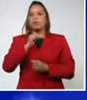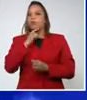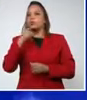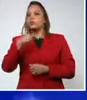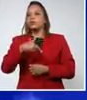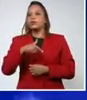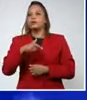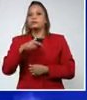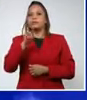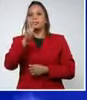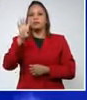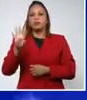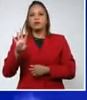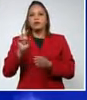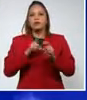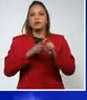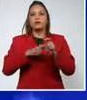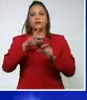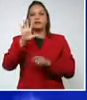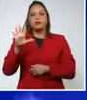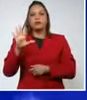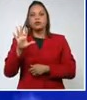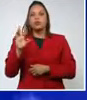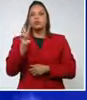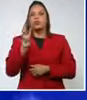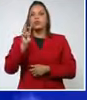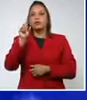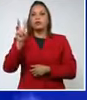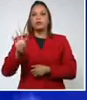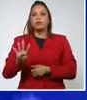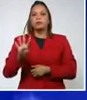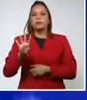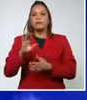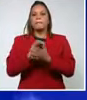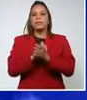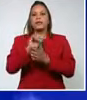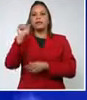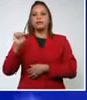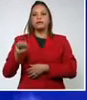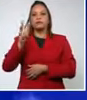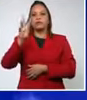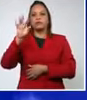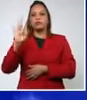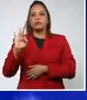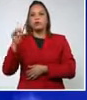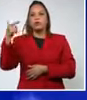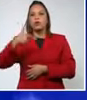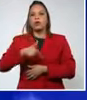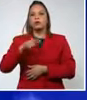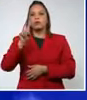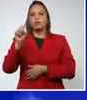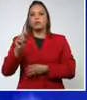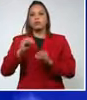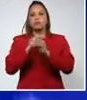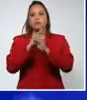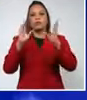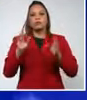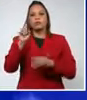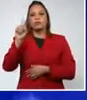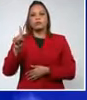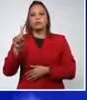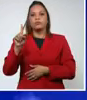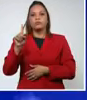5, Guines 4, Melena del Sur 38, Jaruco, Madruga y San Nicolás de